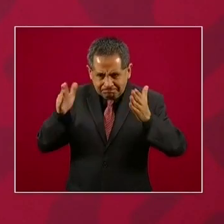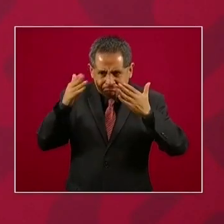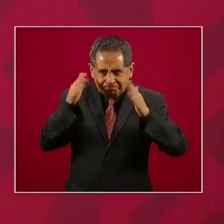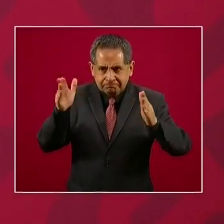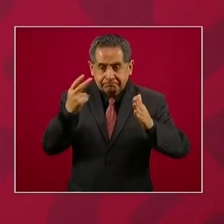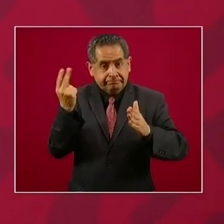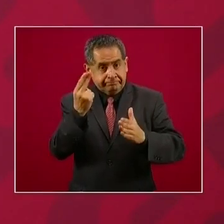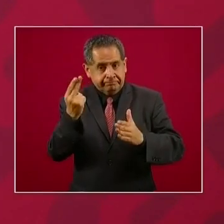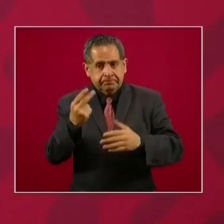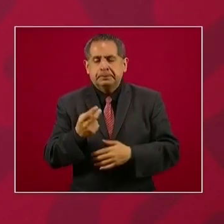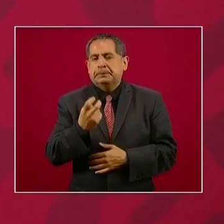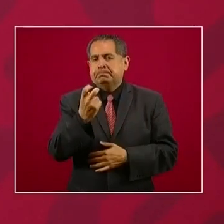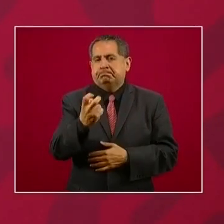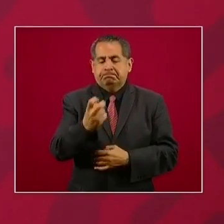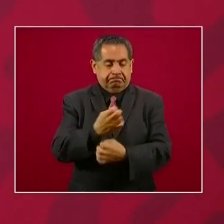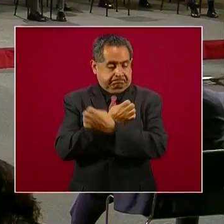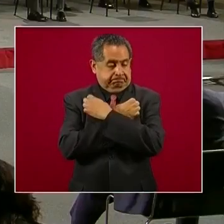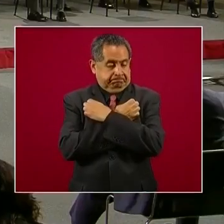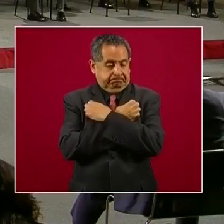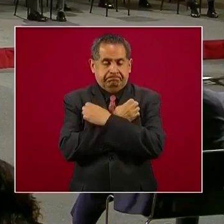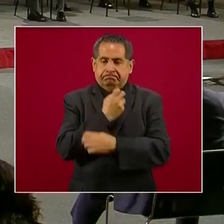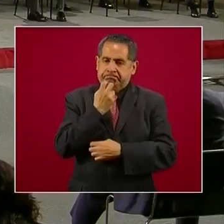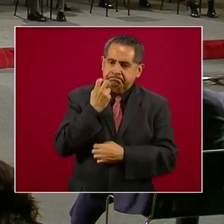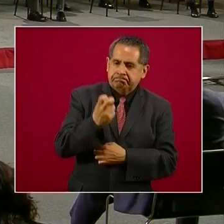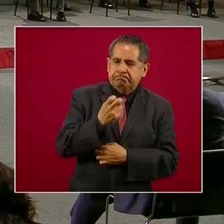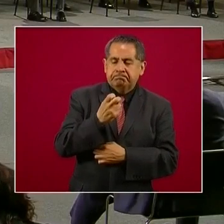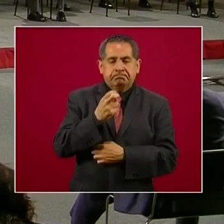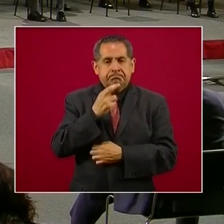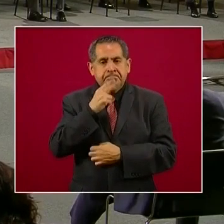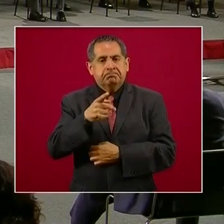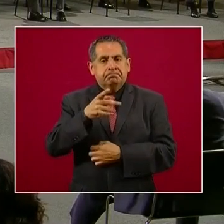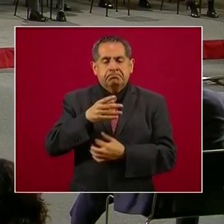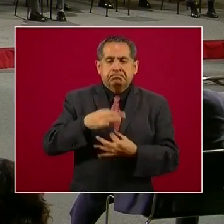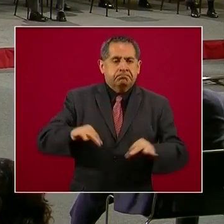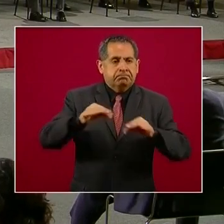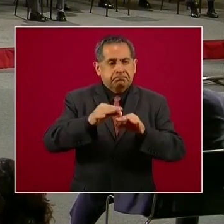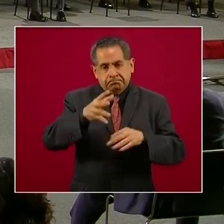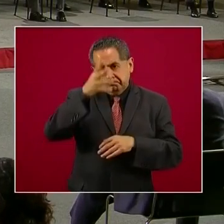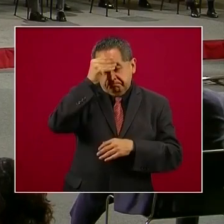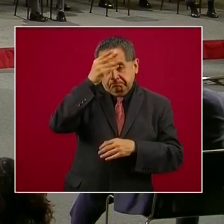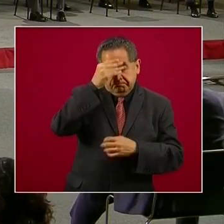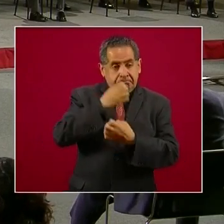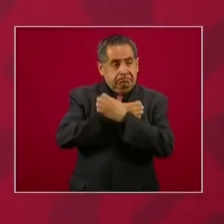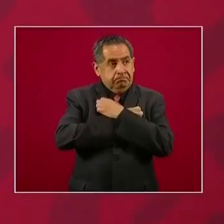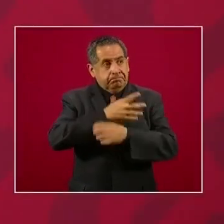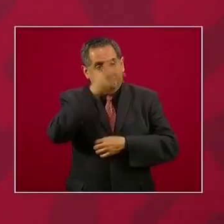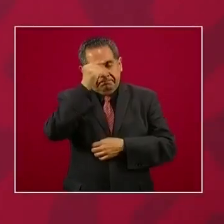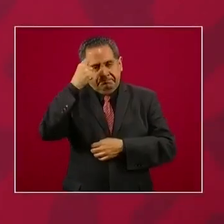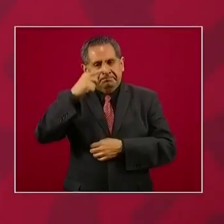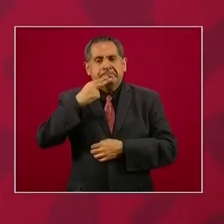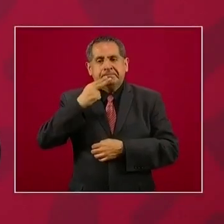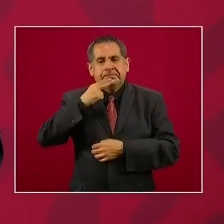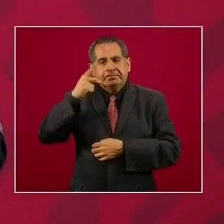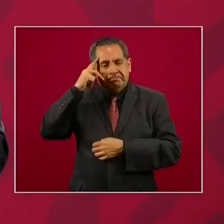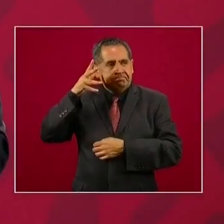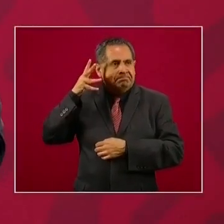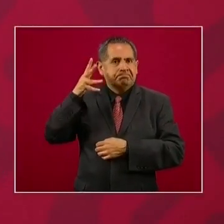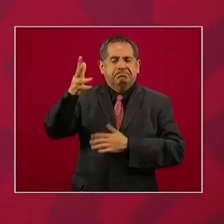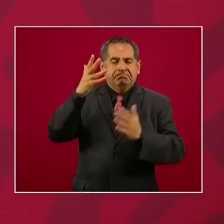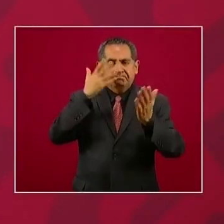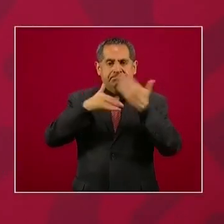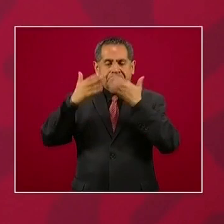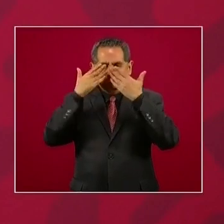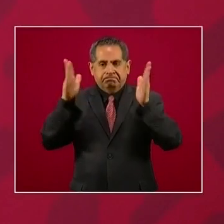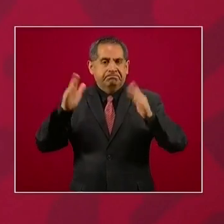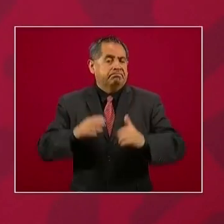de que es la educación no sólo el mejor sino el único pasaporte para el futuro en